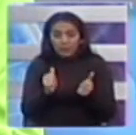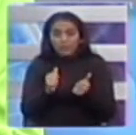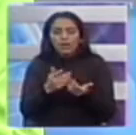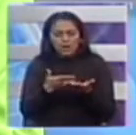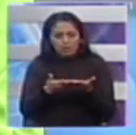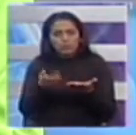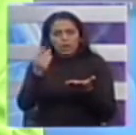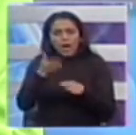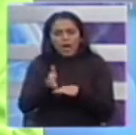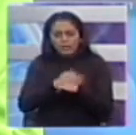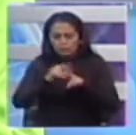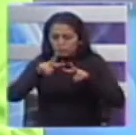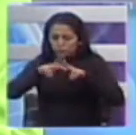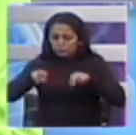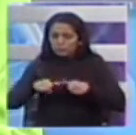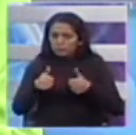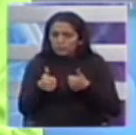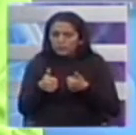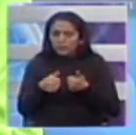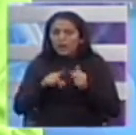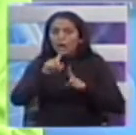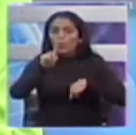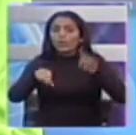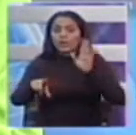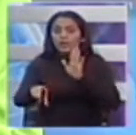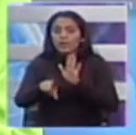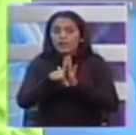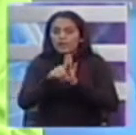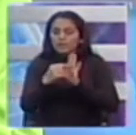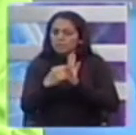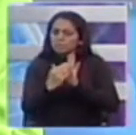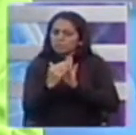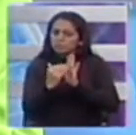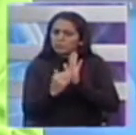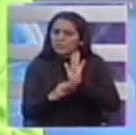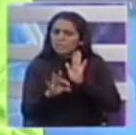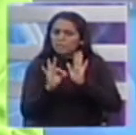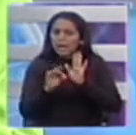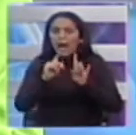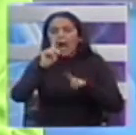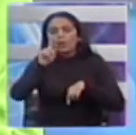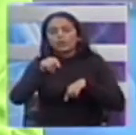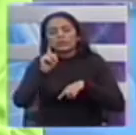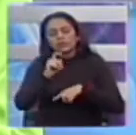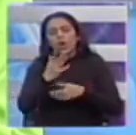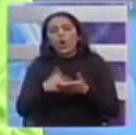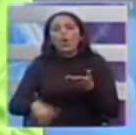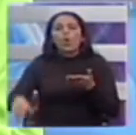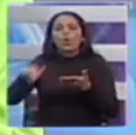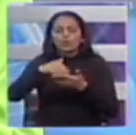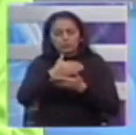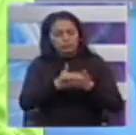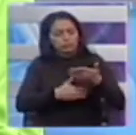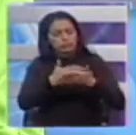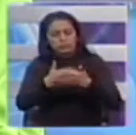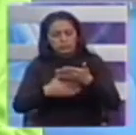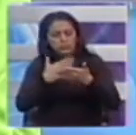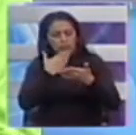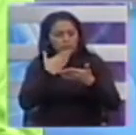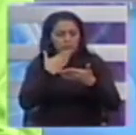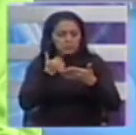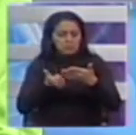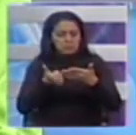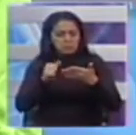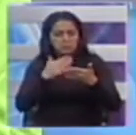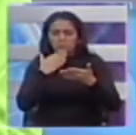propuestas. Yo creo que hay leyes que, si bien es cierto y han pasado años de aplicación, tienen que ser evaluadas objetivamente para ver qué es lo que ha